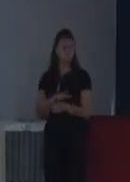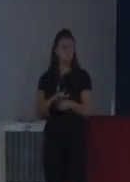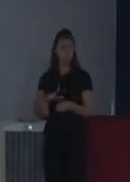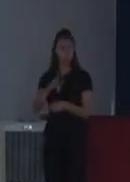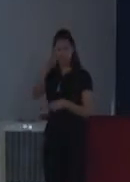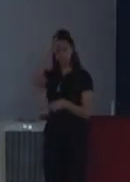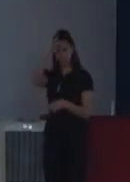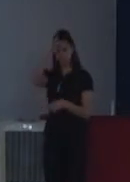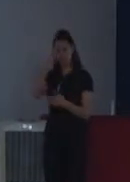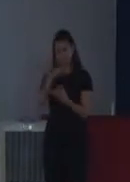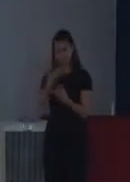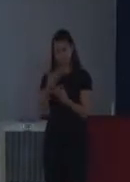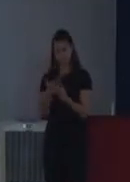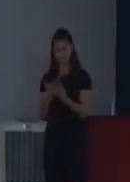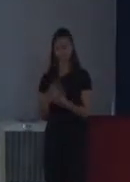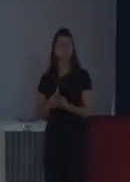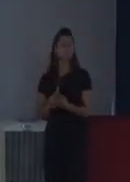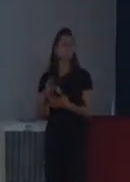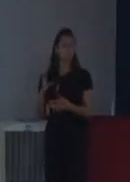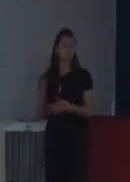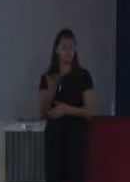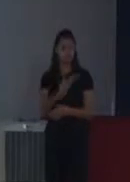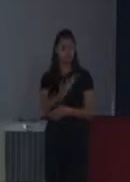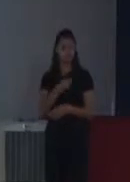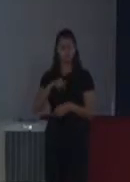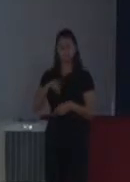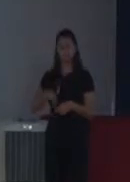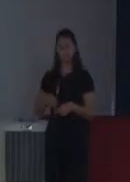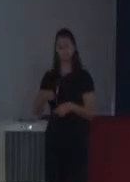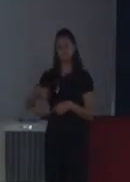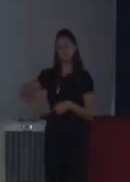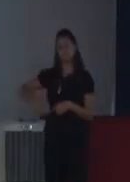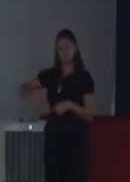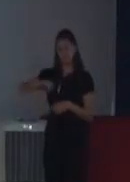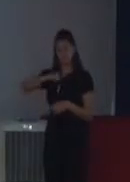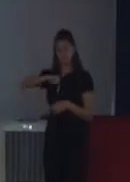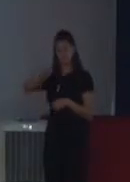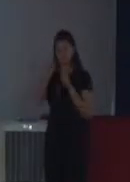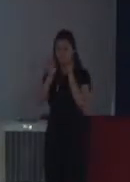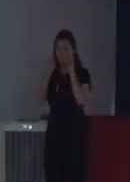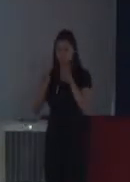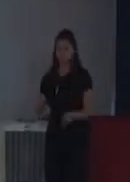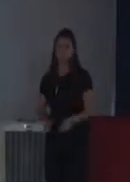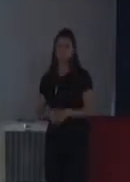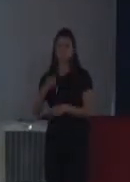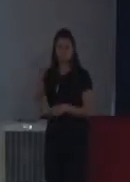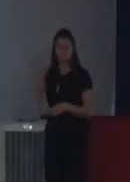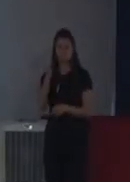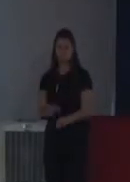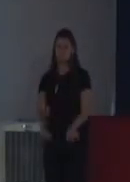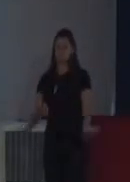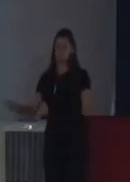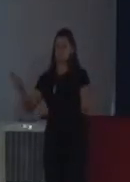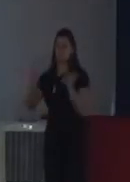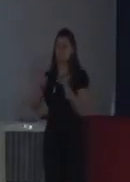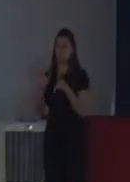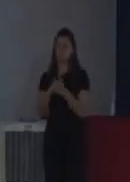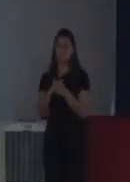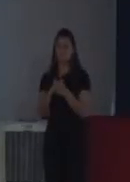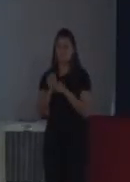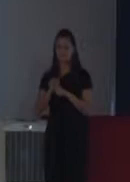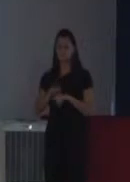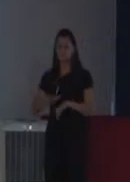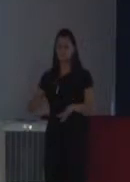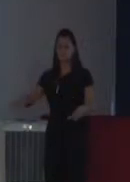Kennedy. Para nosotros desde la Escuela de Derechos Humanos es fundamental la difusión de los